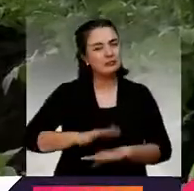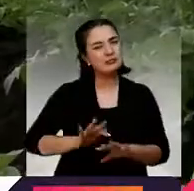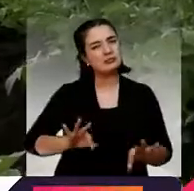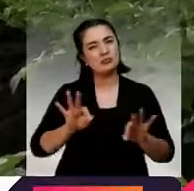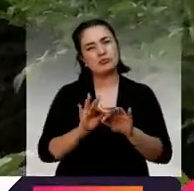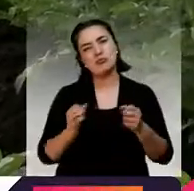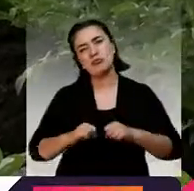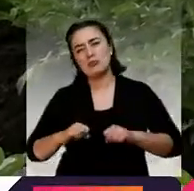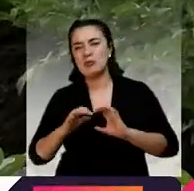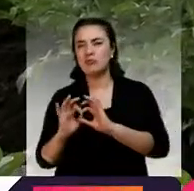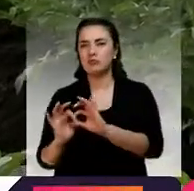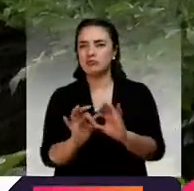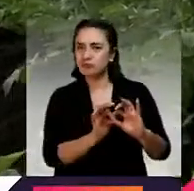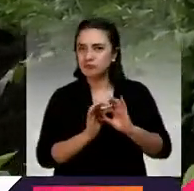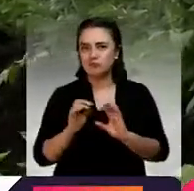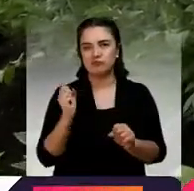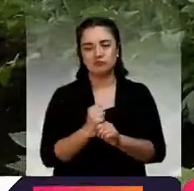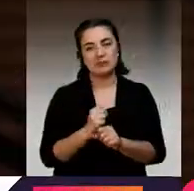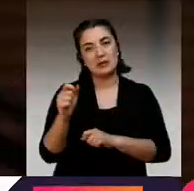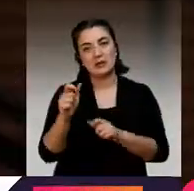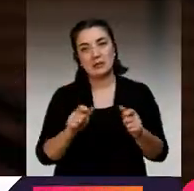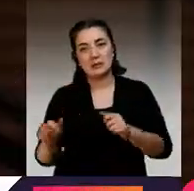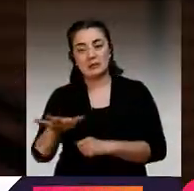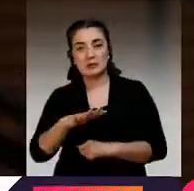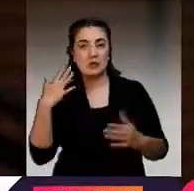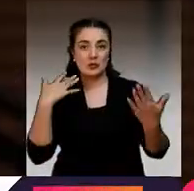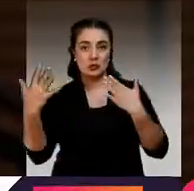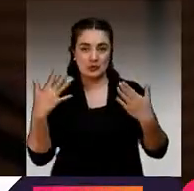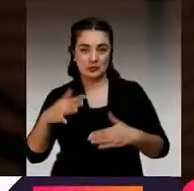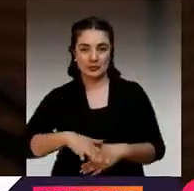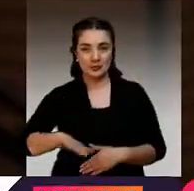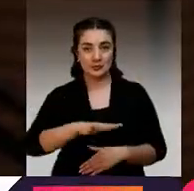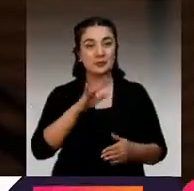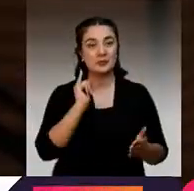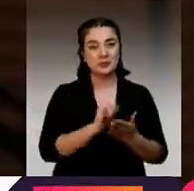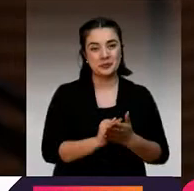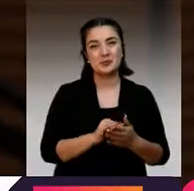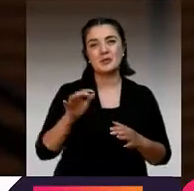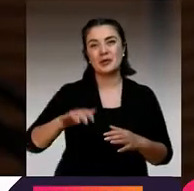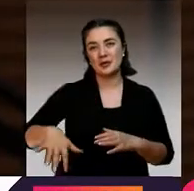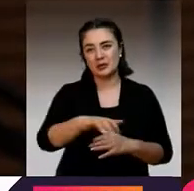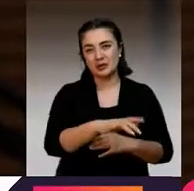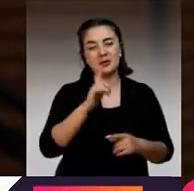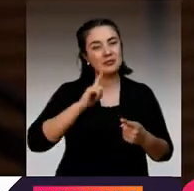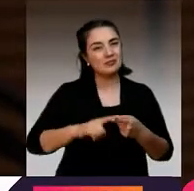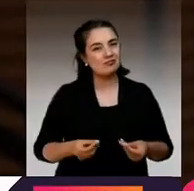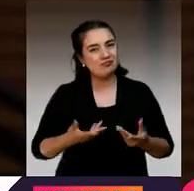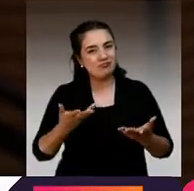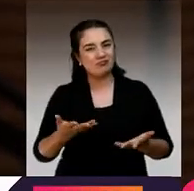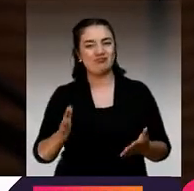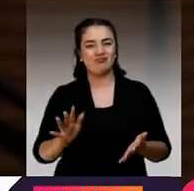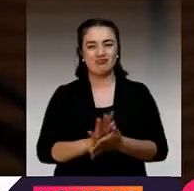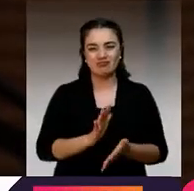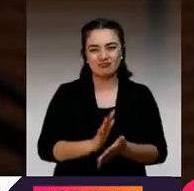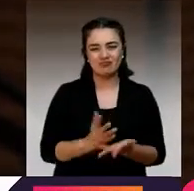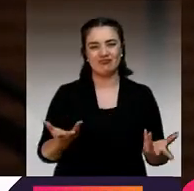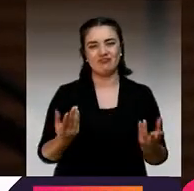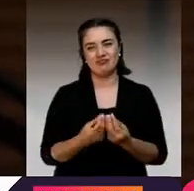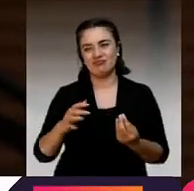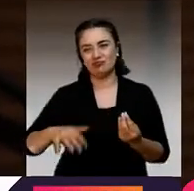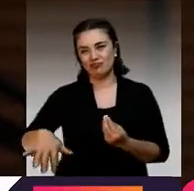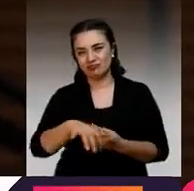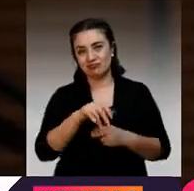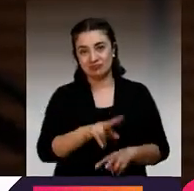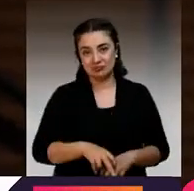equipo entre los productores rurales. Que las casas agrícolas, que son las proveedoras de insumos a los productores, van a